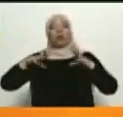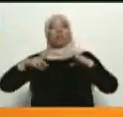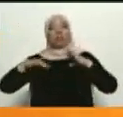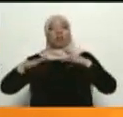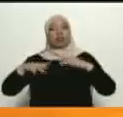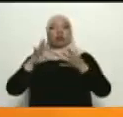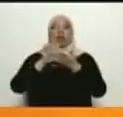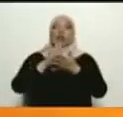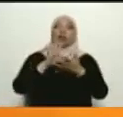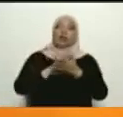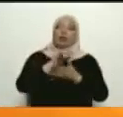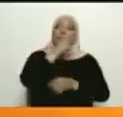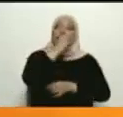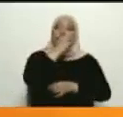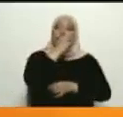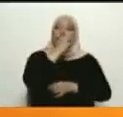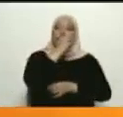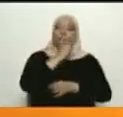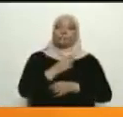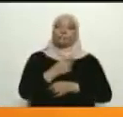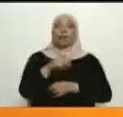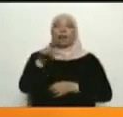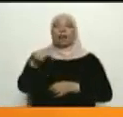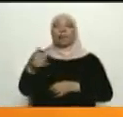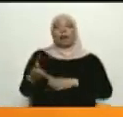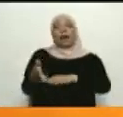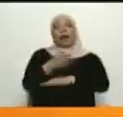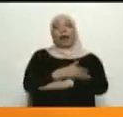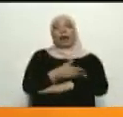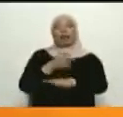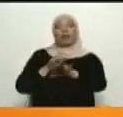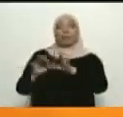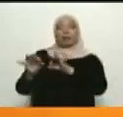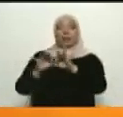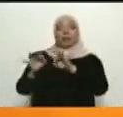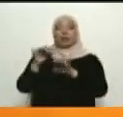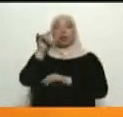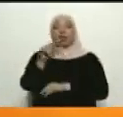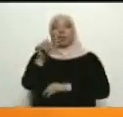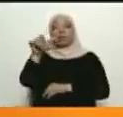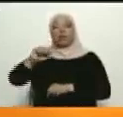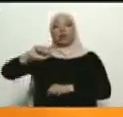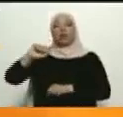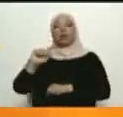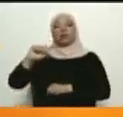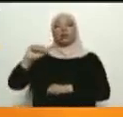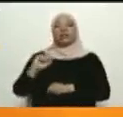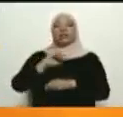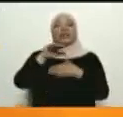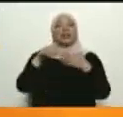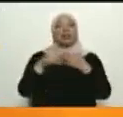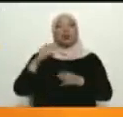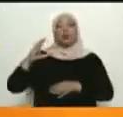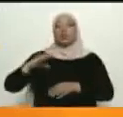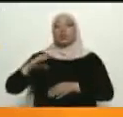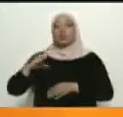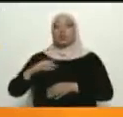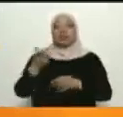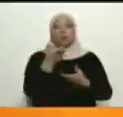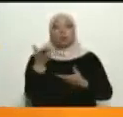gracias a la preparación la capacitación de todos nuestros funcionarios representados